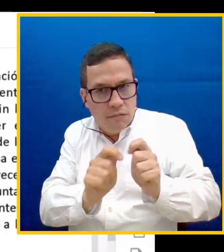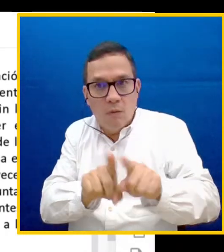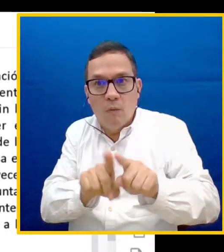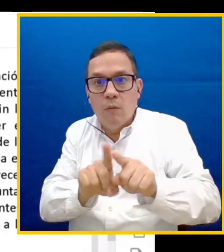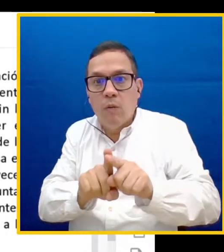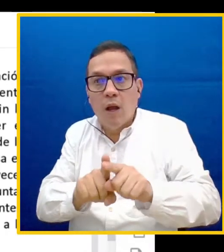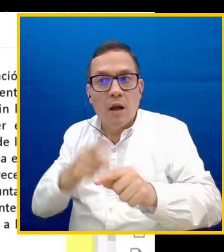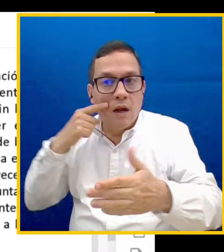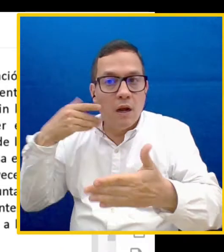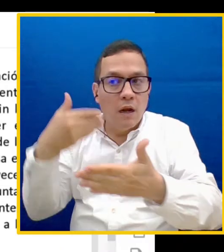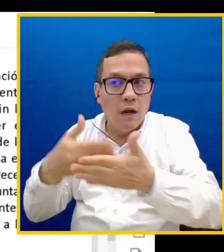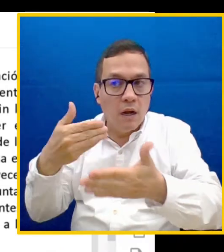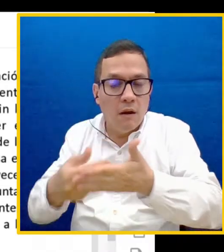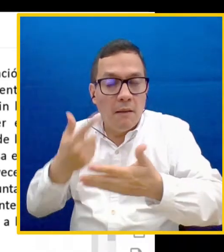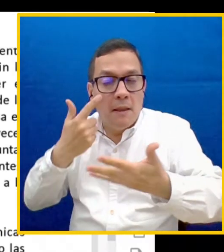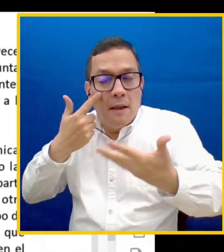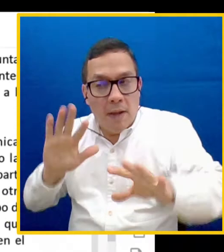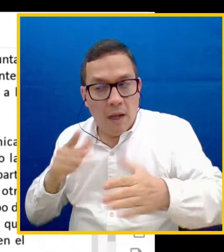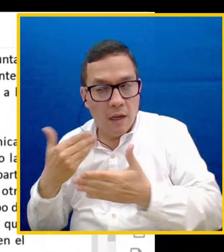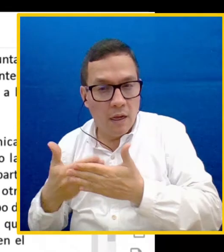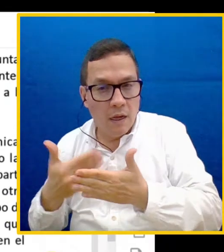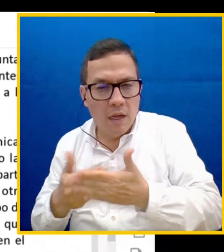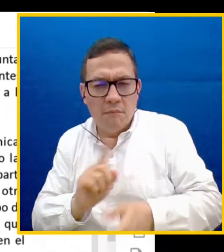la comprobación de hipótesis.